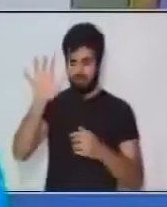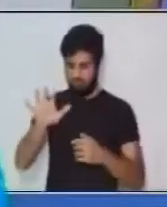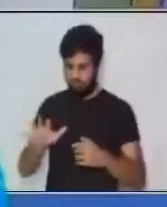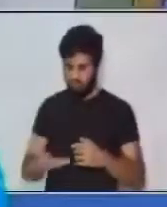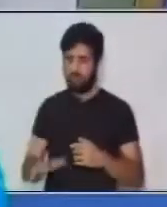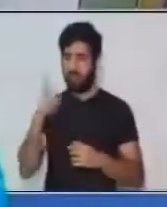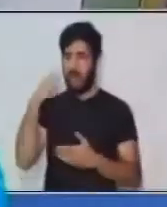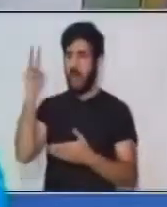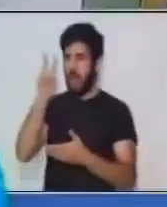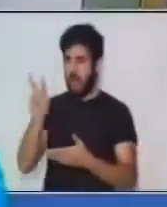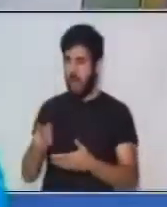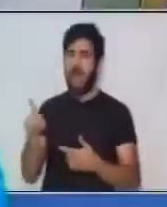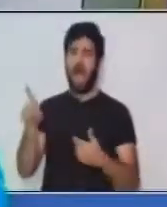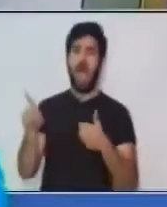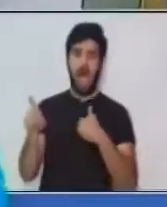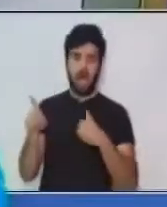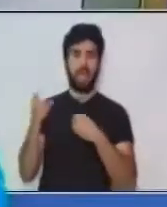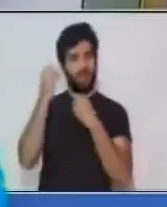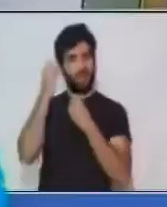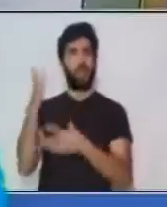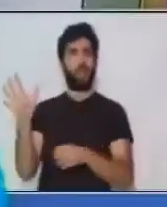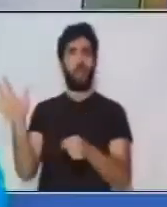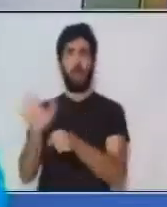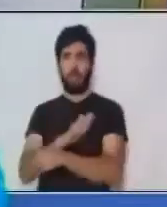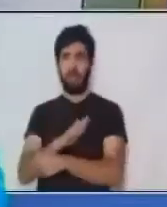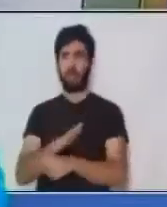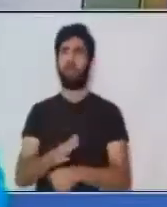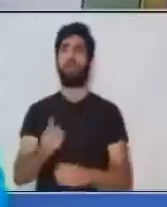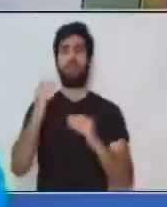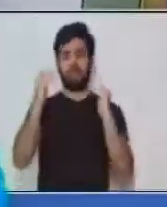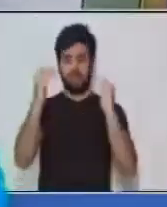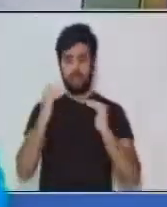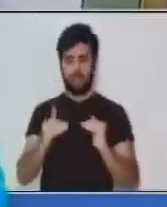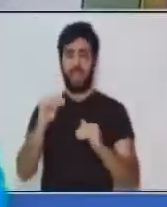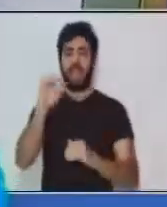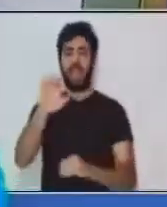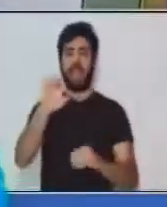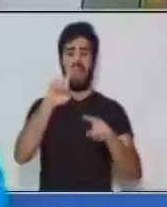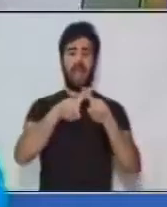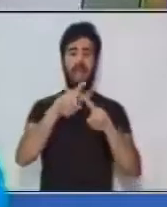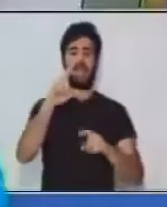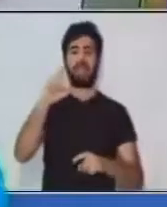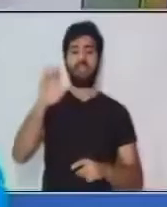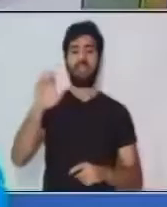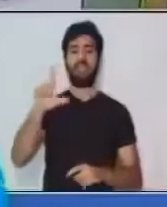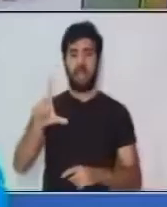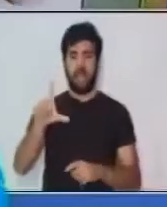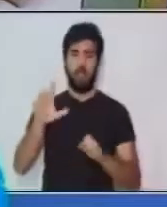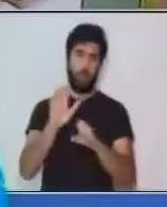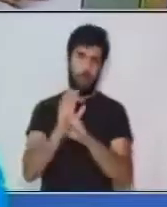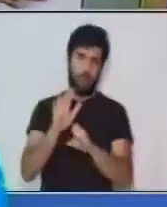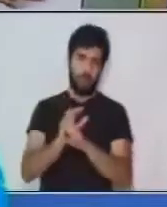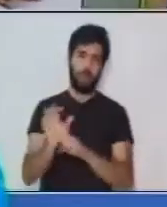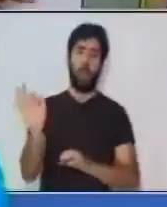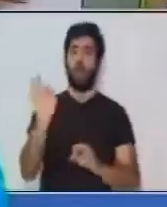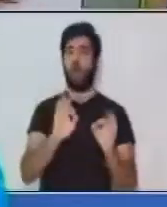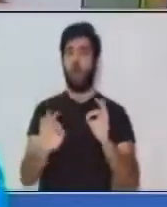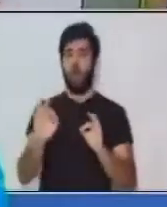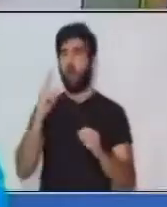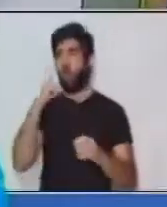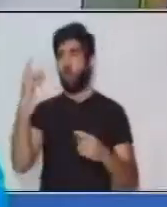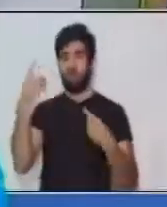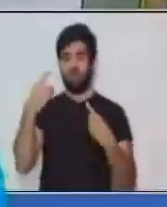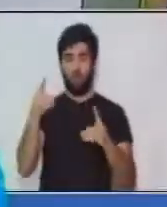que nosotros podemos utilizar. También algún diferente tipo de documento en Excel o posiblemente algún documento de